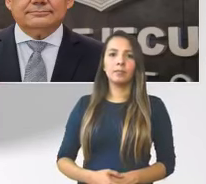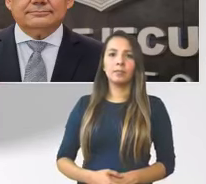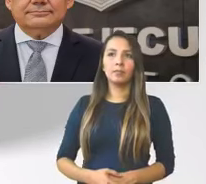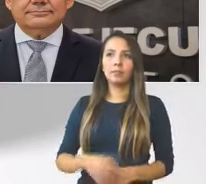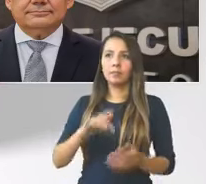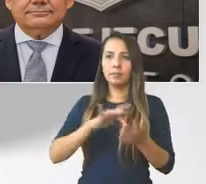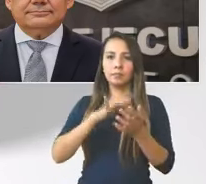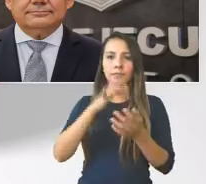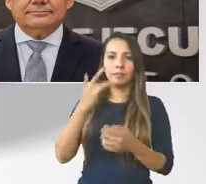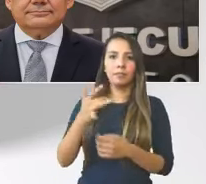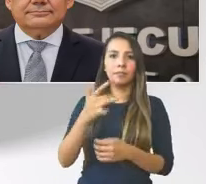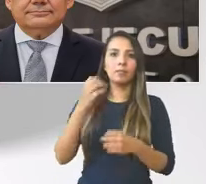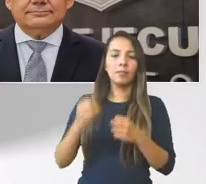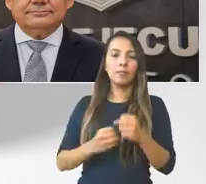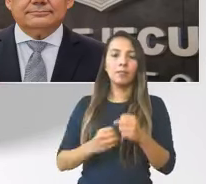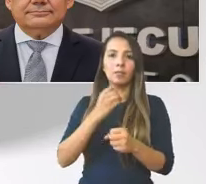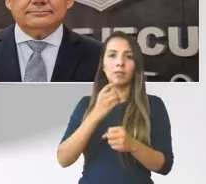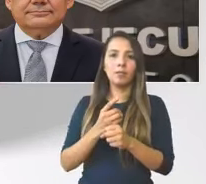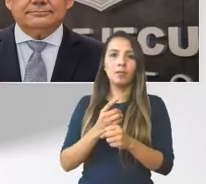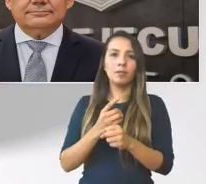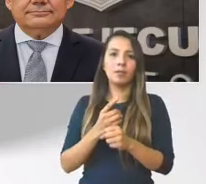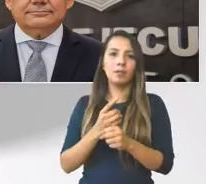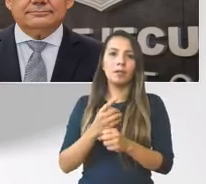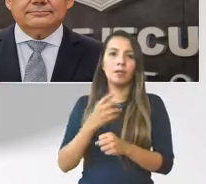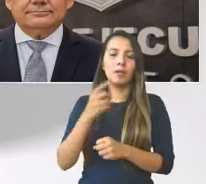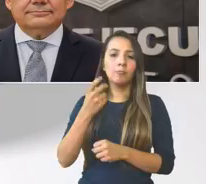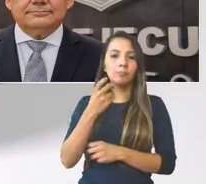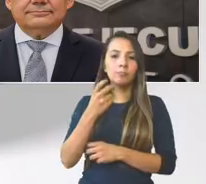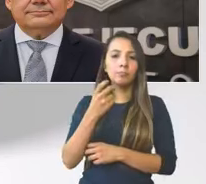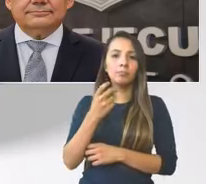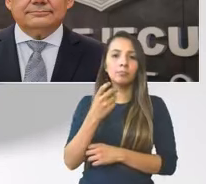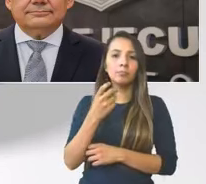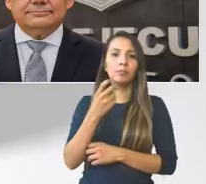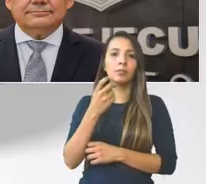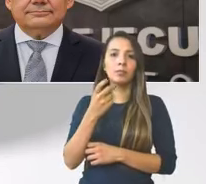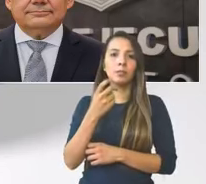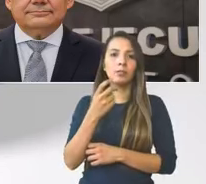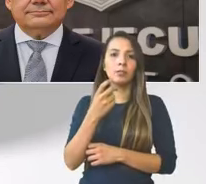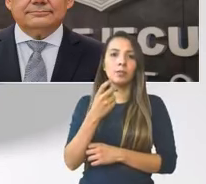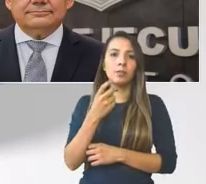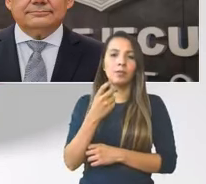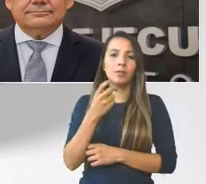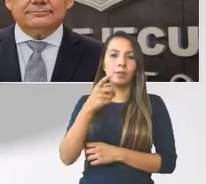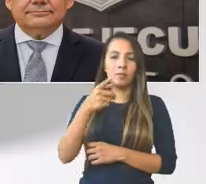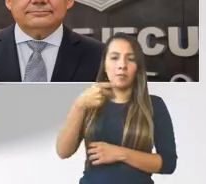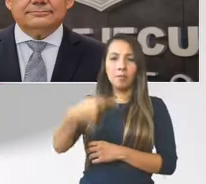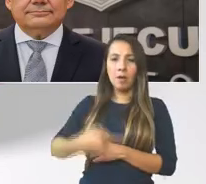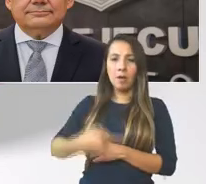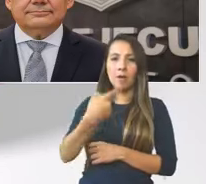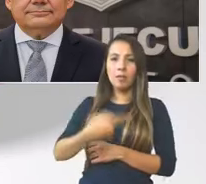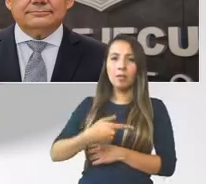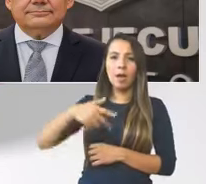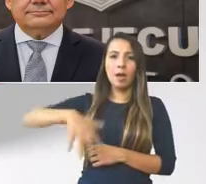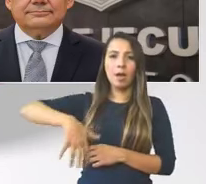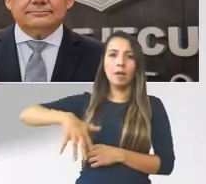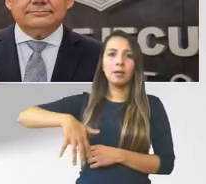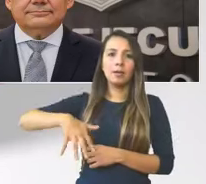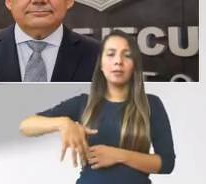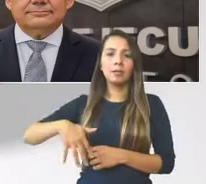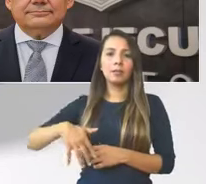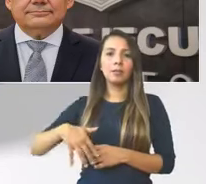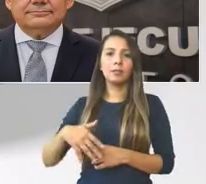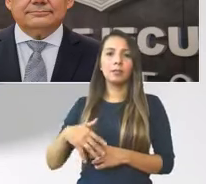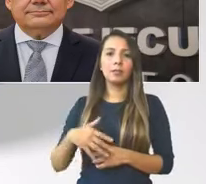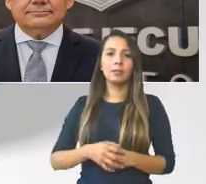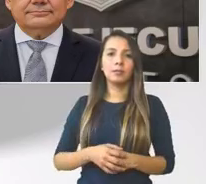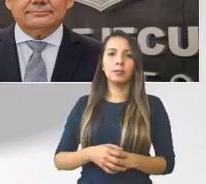de conversar sobre el tema financiero en el Estado. Respondiendo a tu pregunta, las agencias